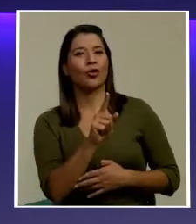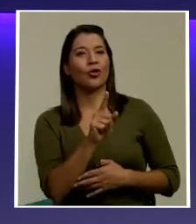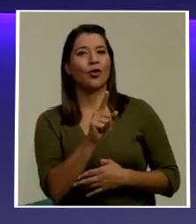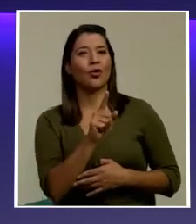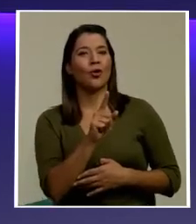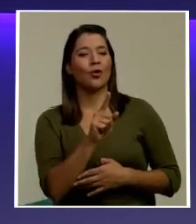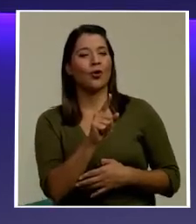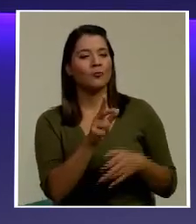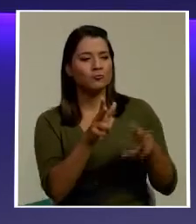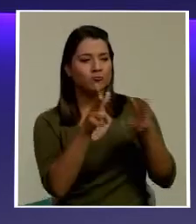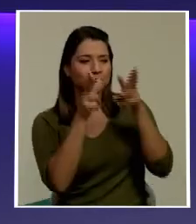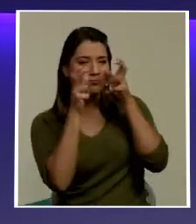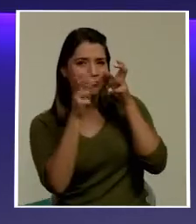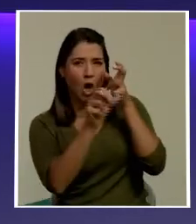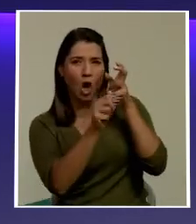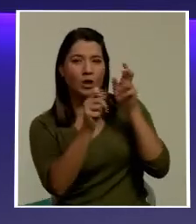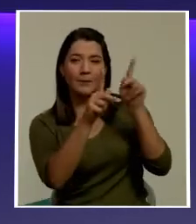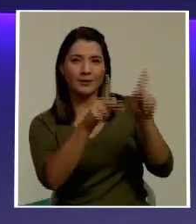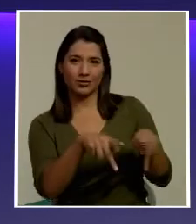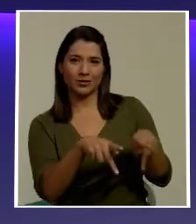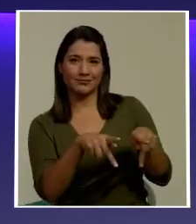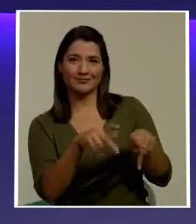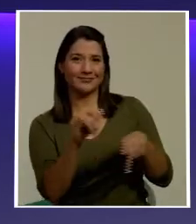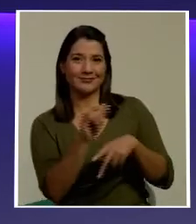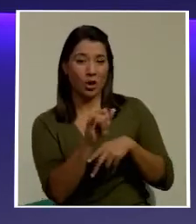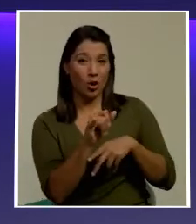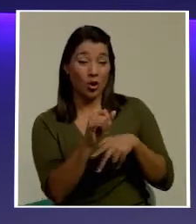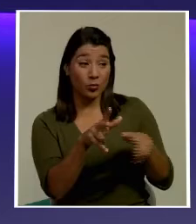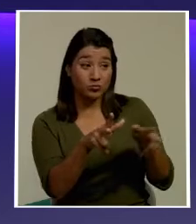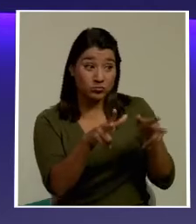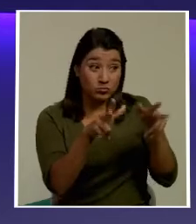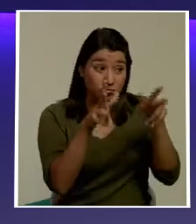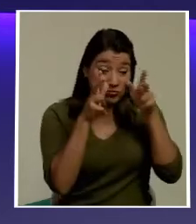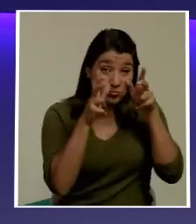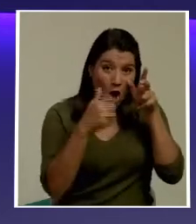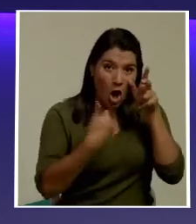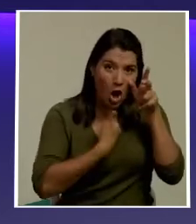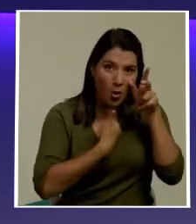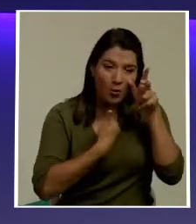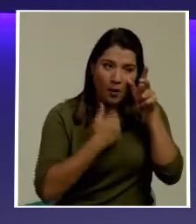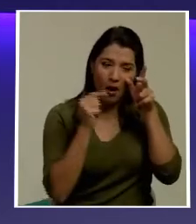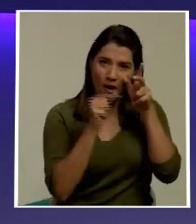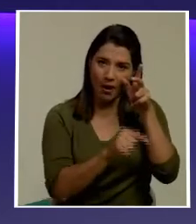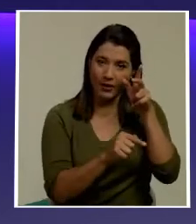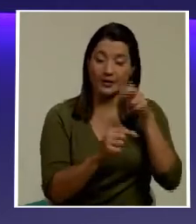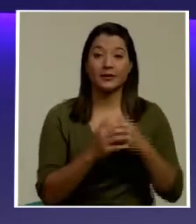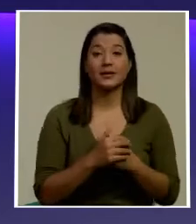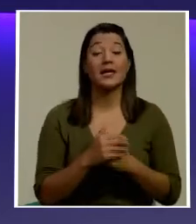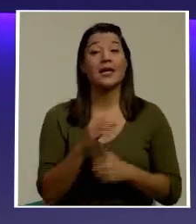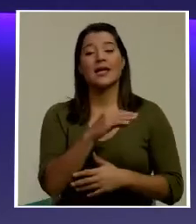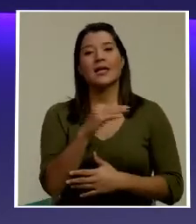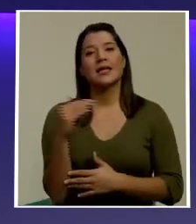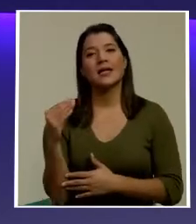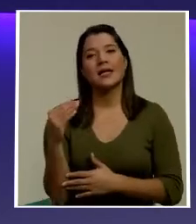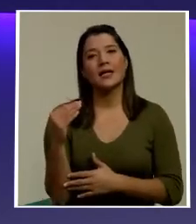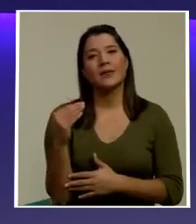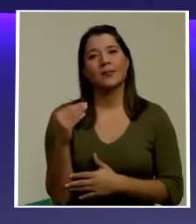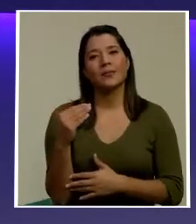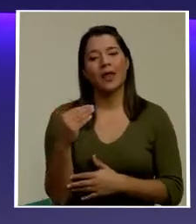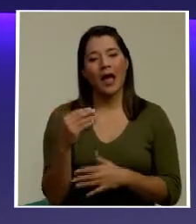Y la poesía y los poetas tienen una cualidad mágica que nos permite leer en